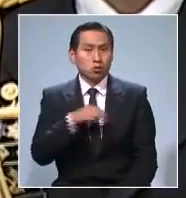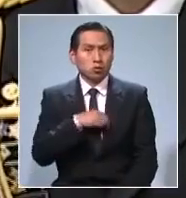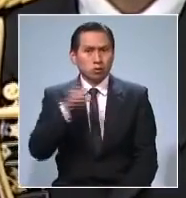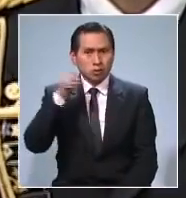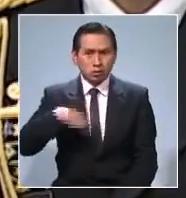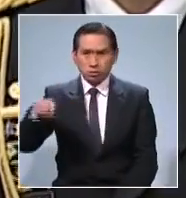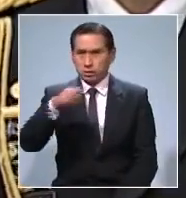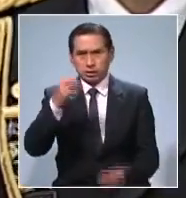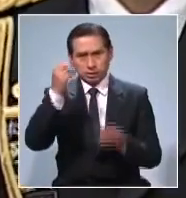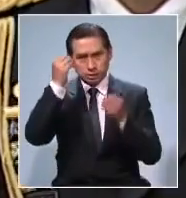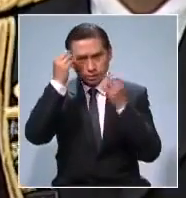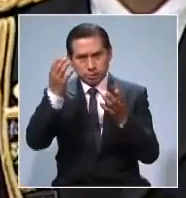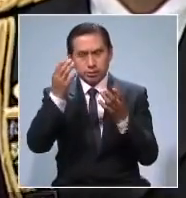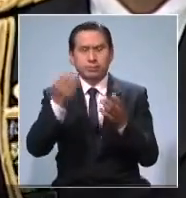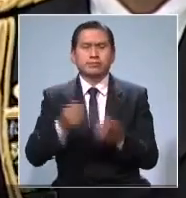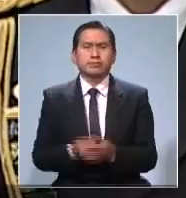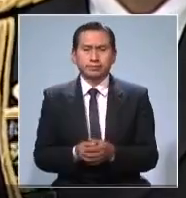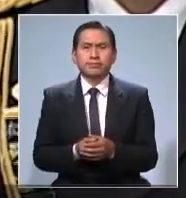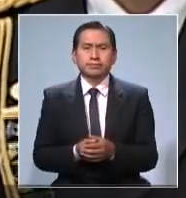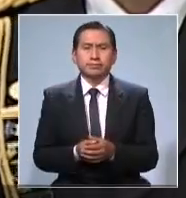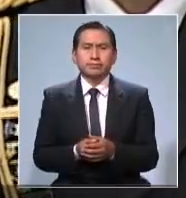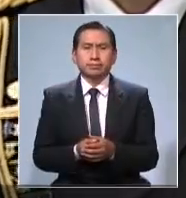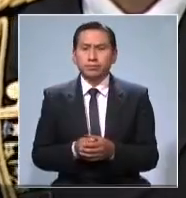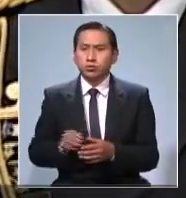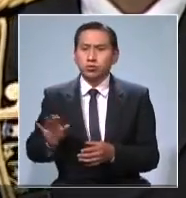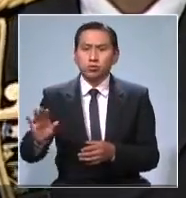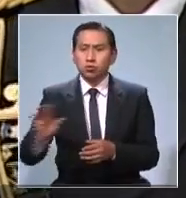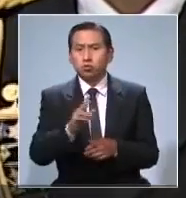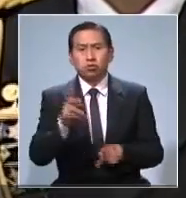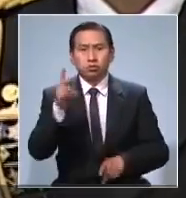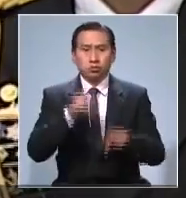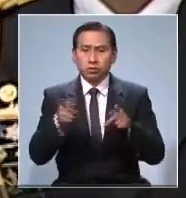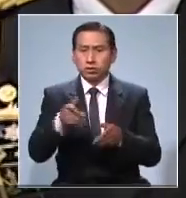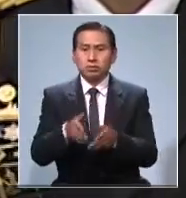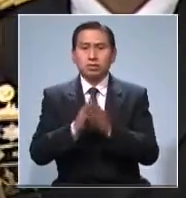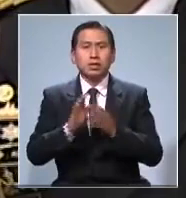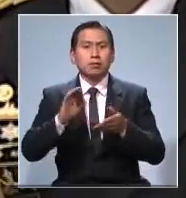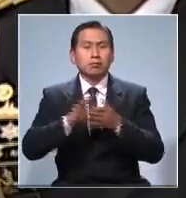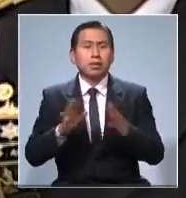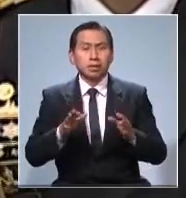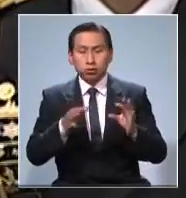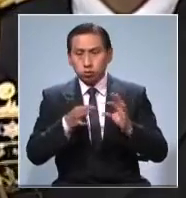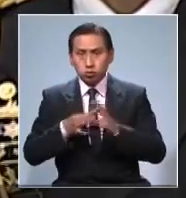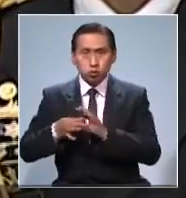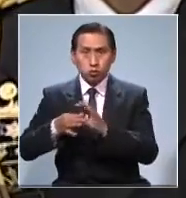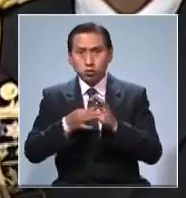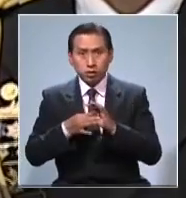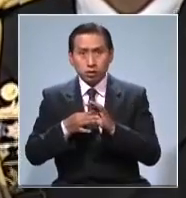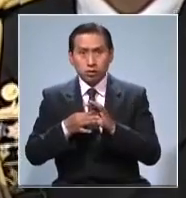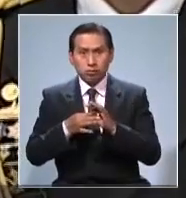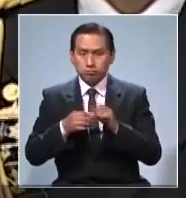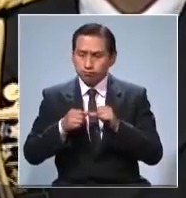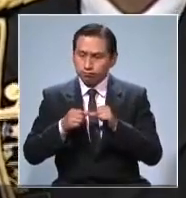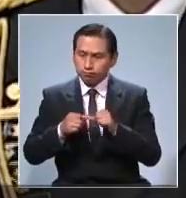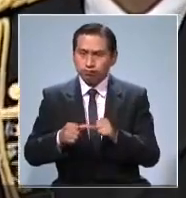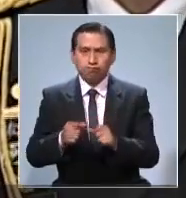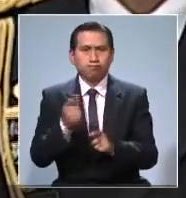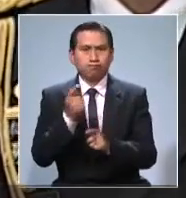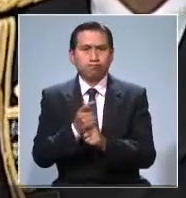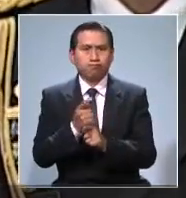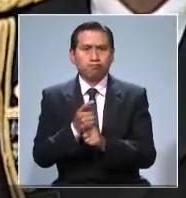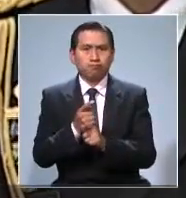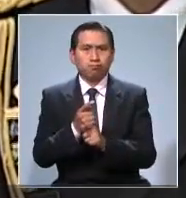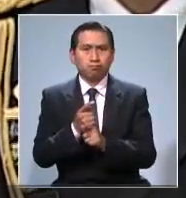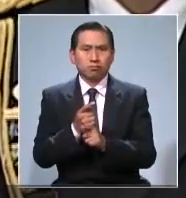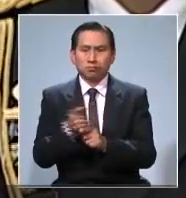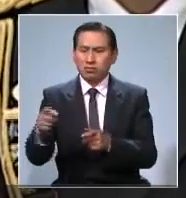debemos cumplirlo. El pueblo nos pidió paz, unidad y estabilidad para